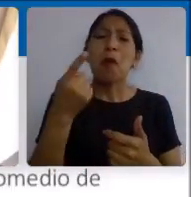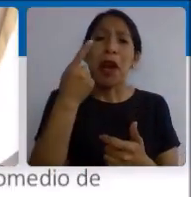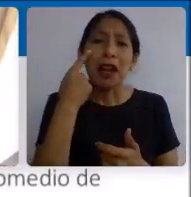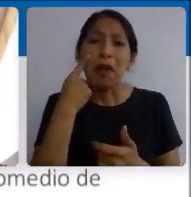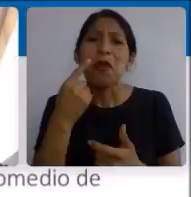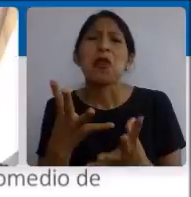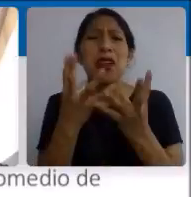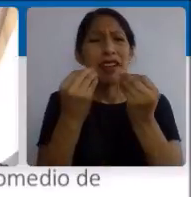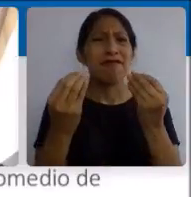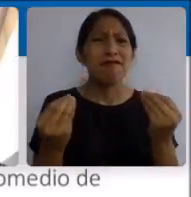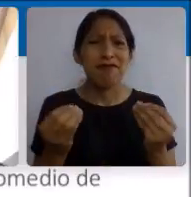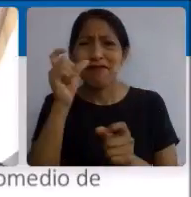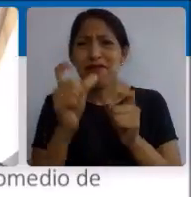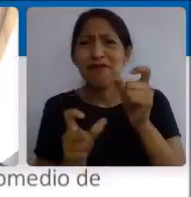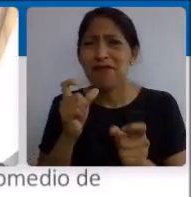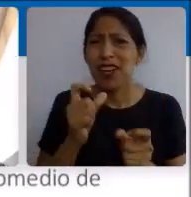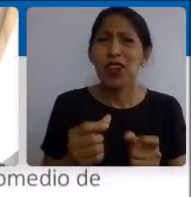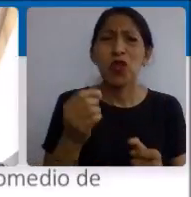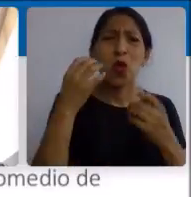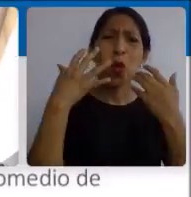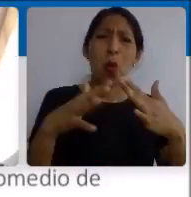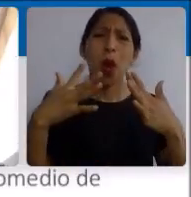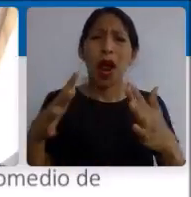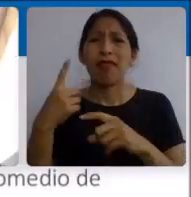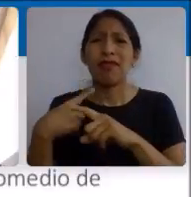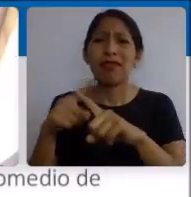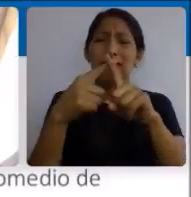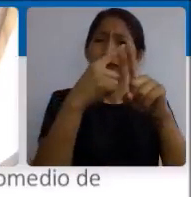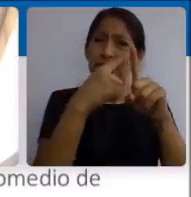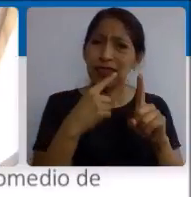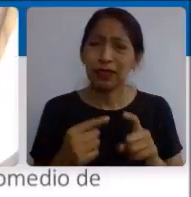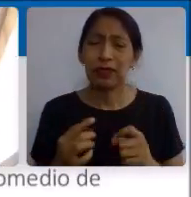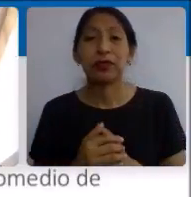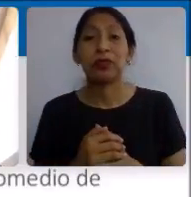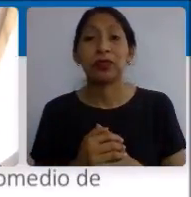necesidad. La nueva normalidad, los viajes familiares, ¿no?